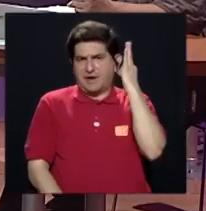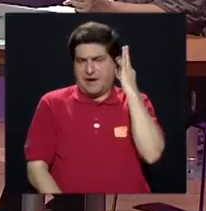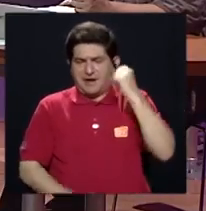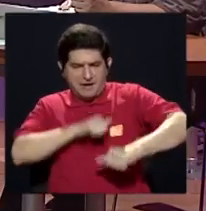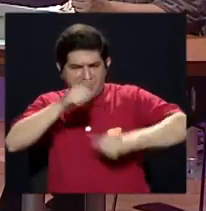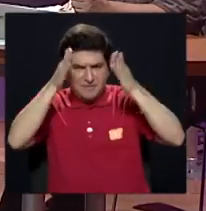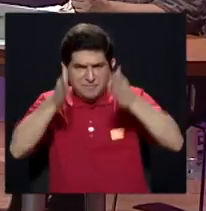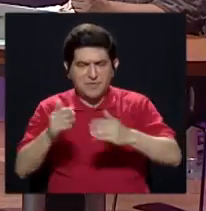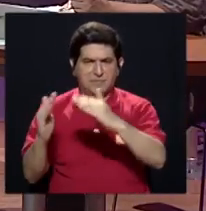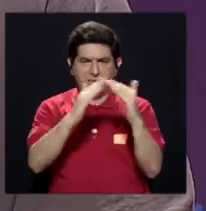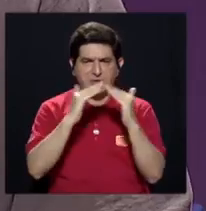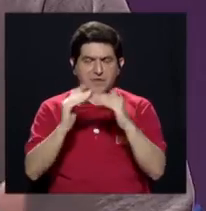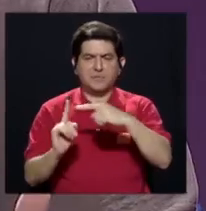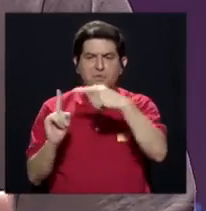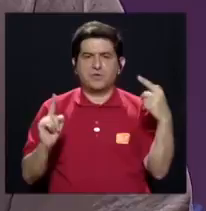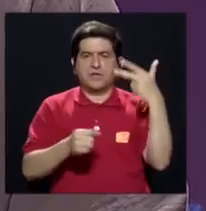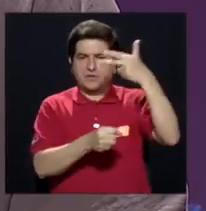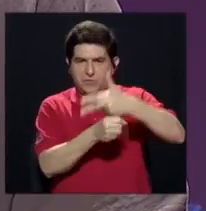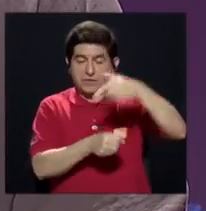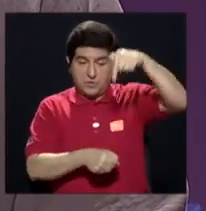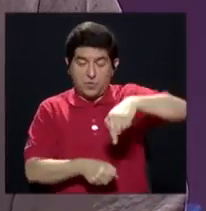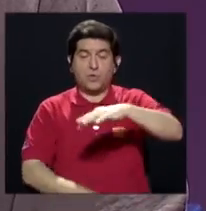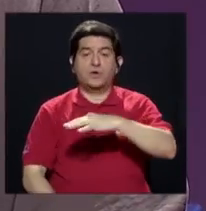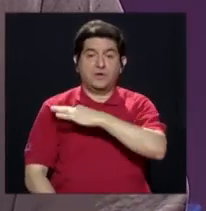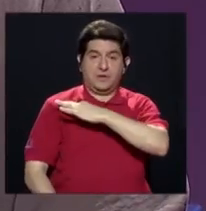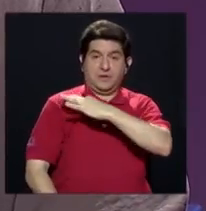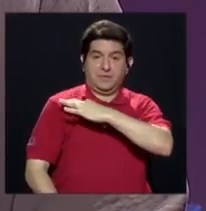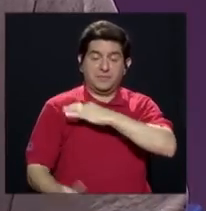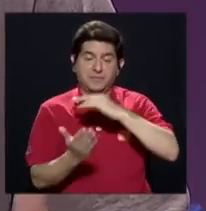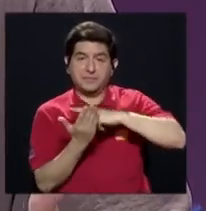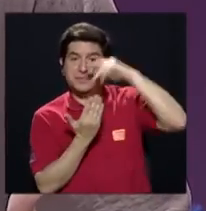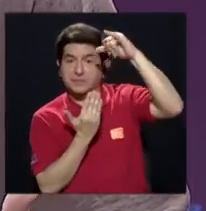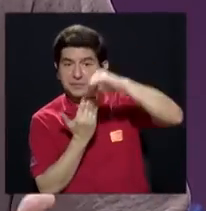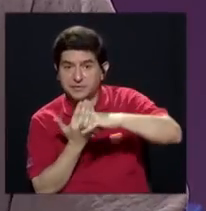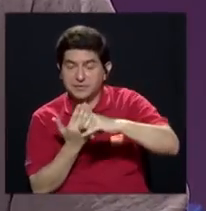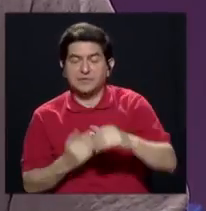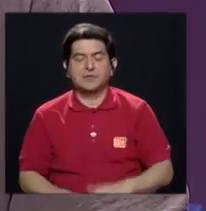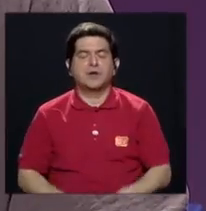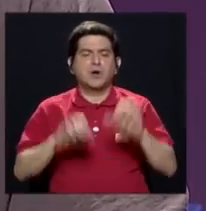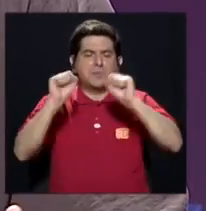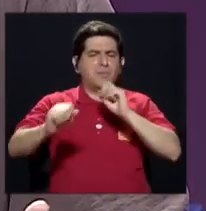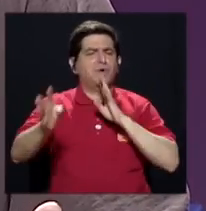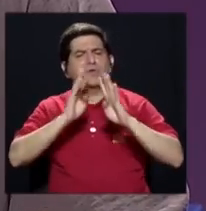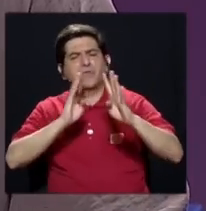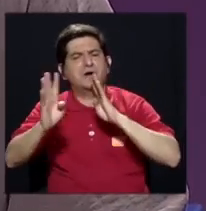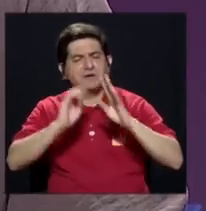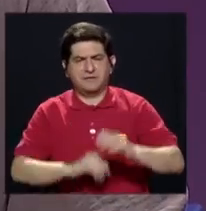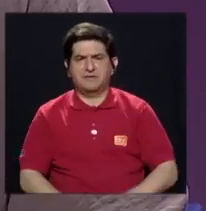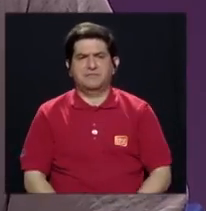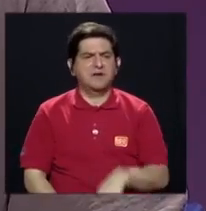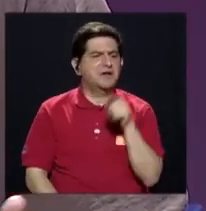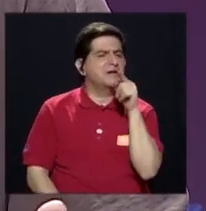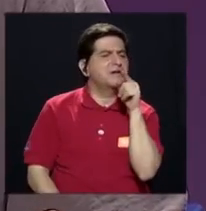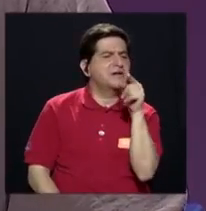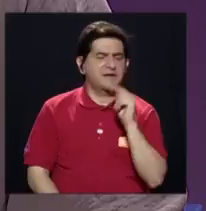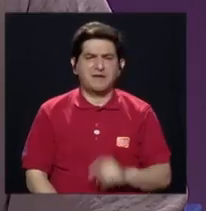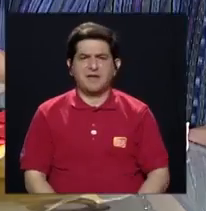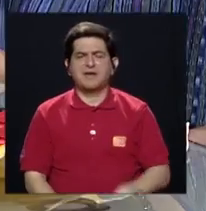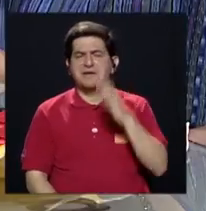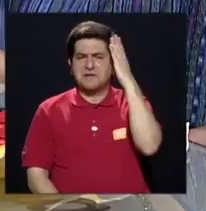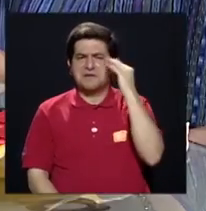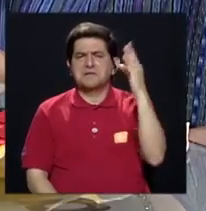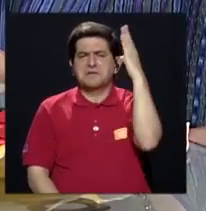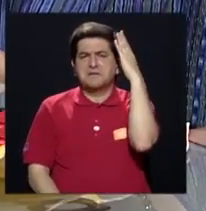Guatemala y que están hoy invitadas hoy aquí en este programa para contarnos un poquito qué es lo que están de Qué